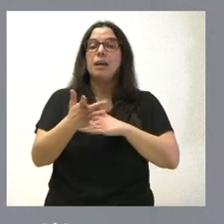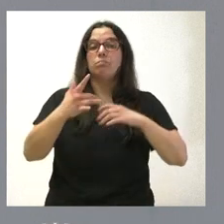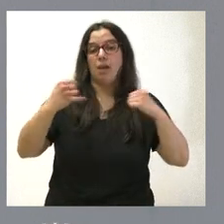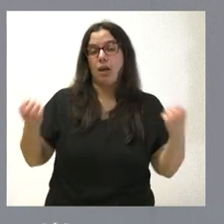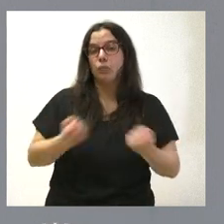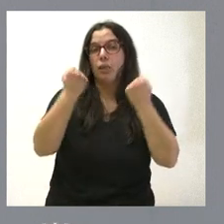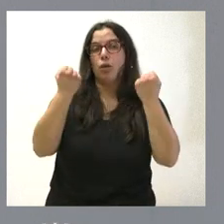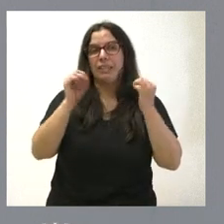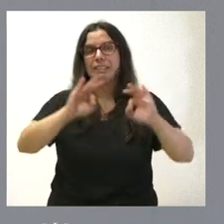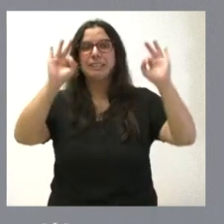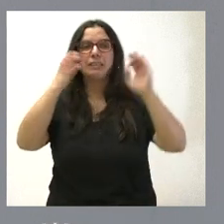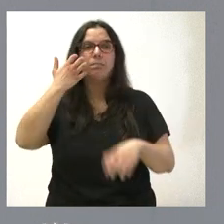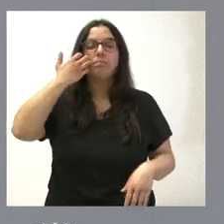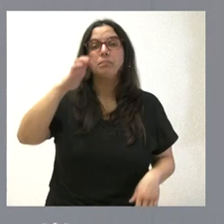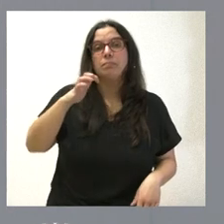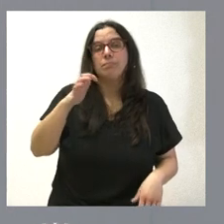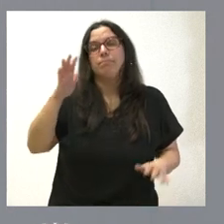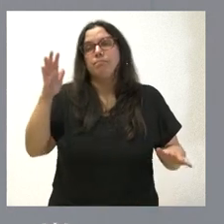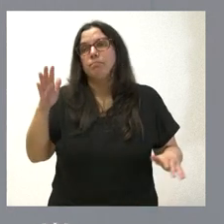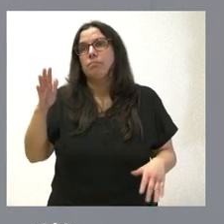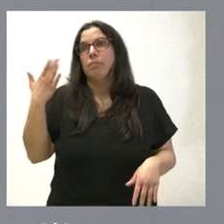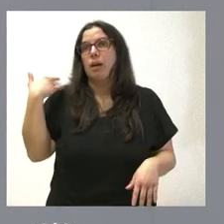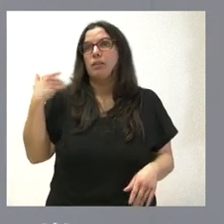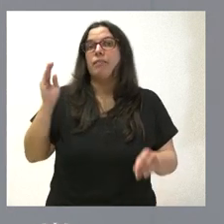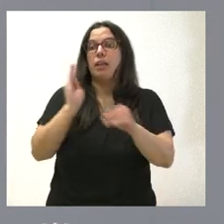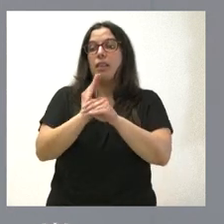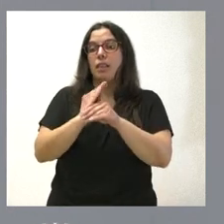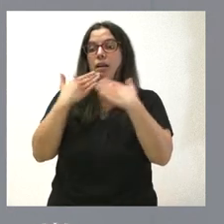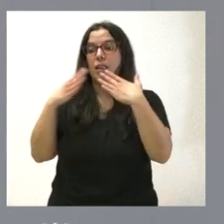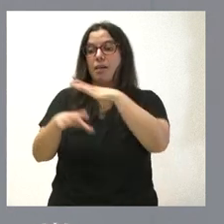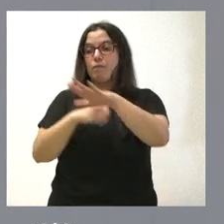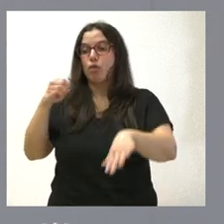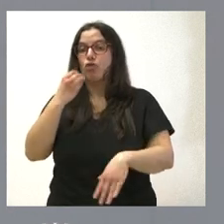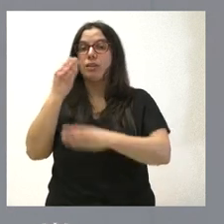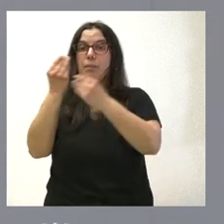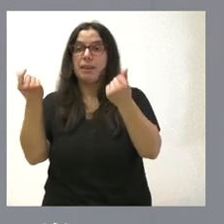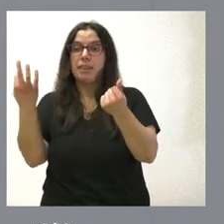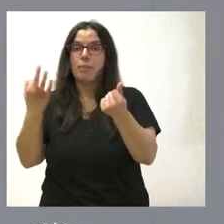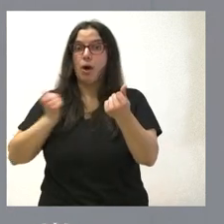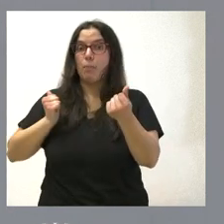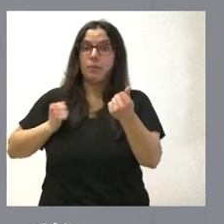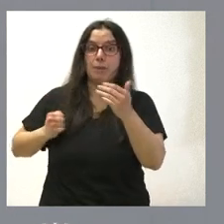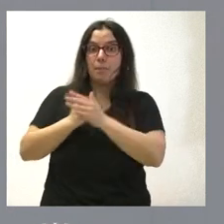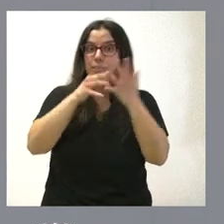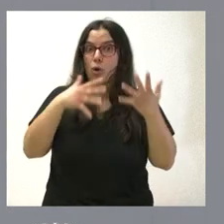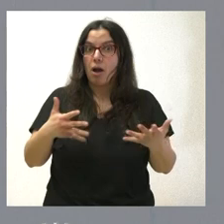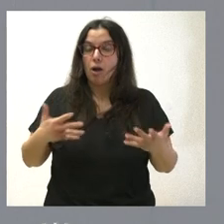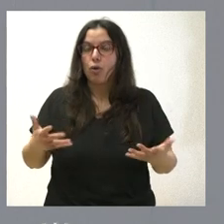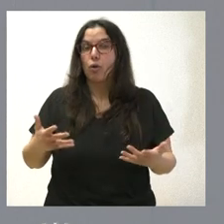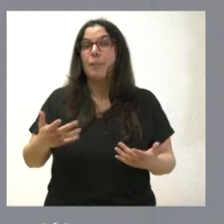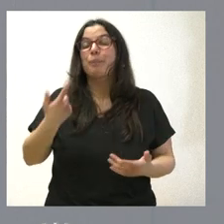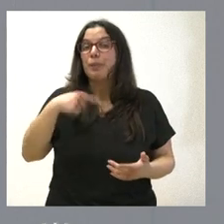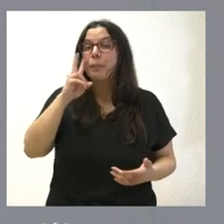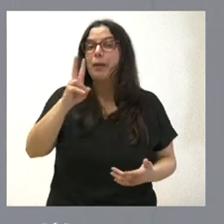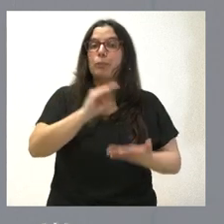singulares de un momento dado se iban a financiar con estos fondos si los fondos desaparecen tenemos que aprovecharlos en el máximo posible y de hecho ven ustedes que